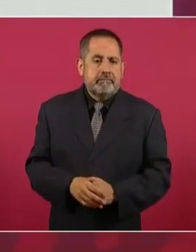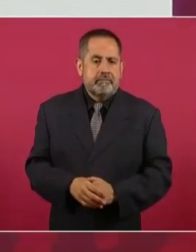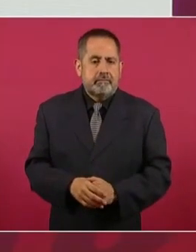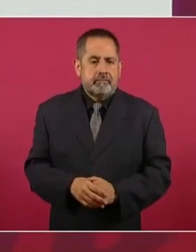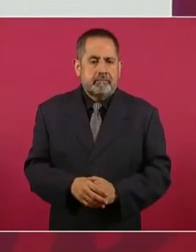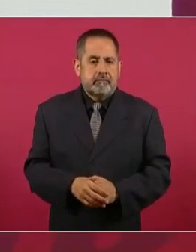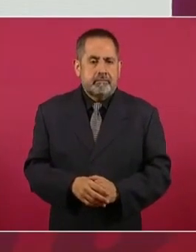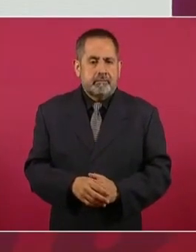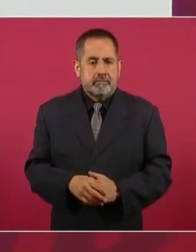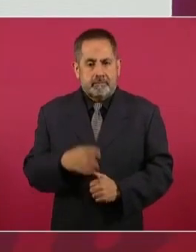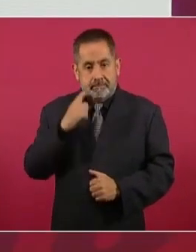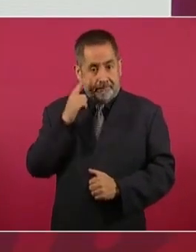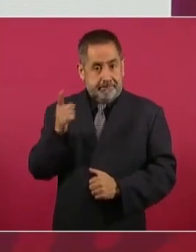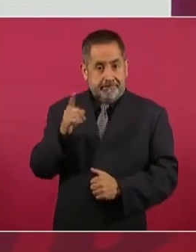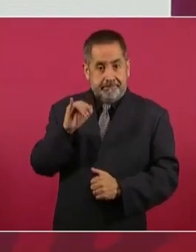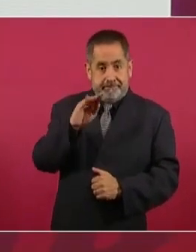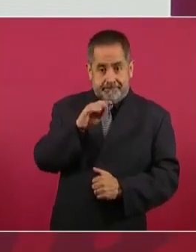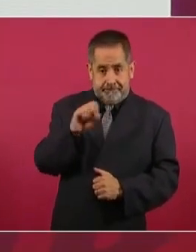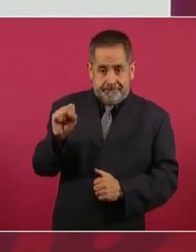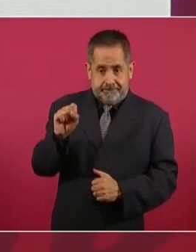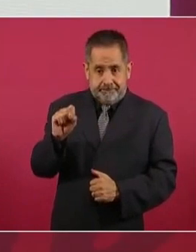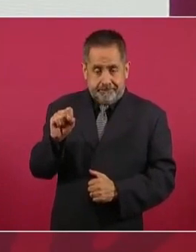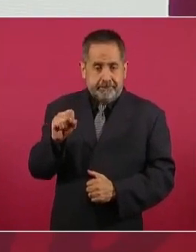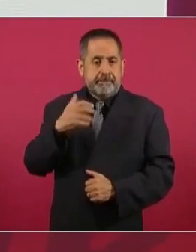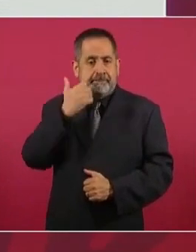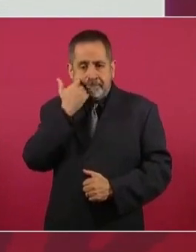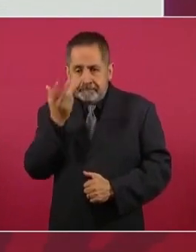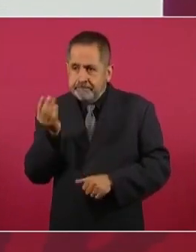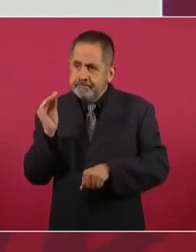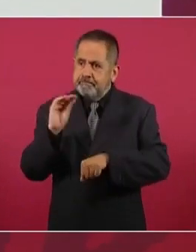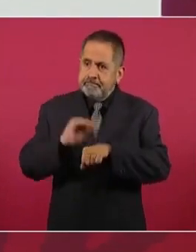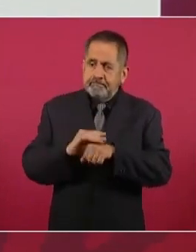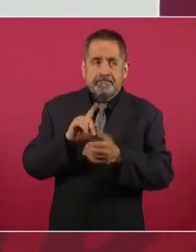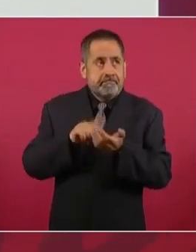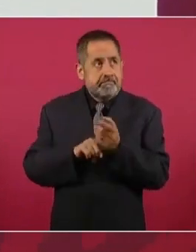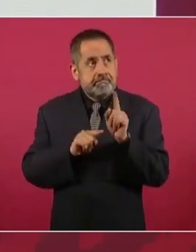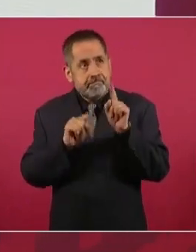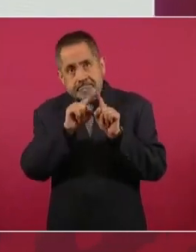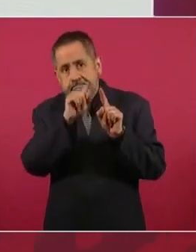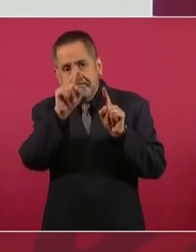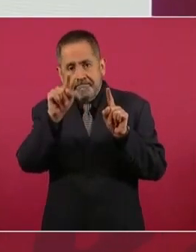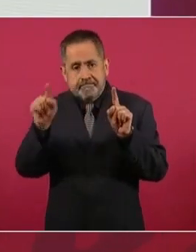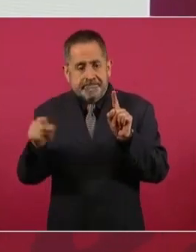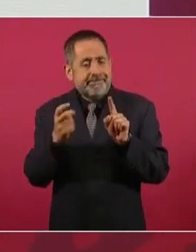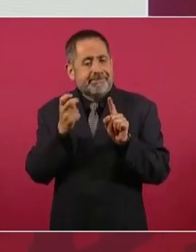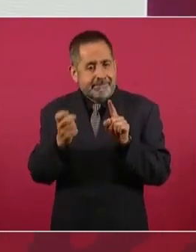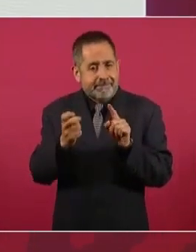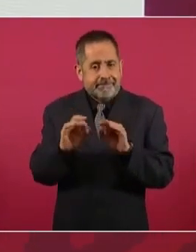Si este es el sistema que queremos aplicar, este es el modelo.